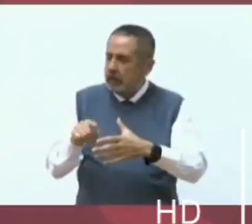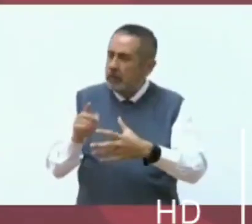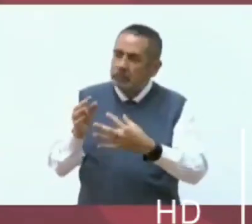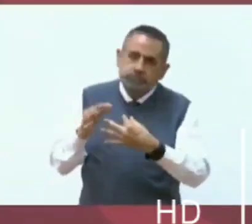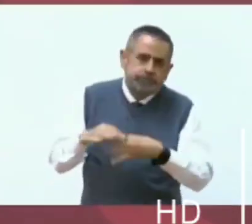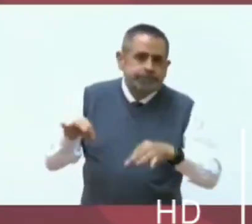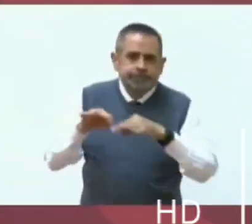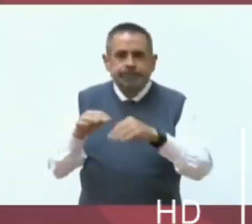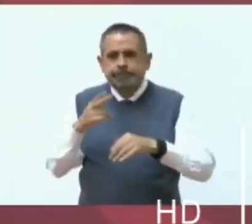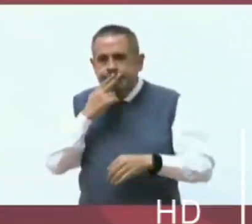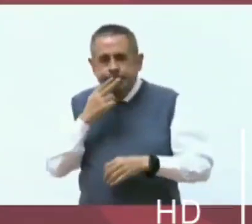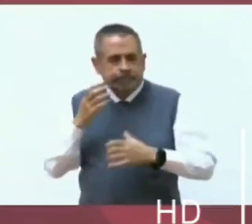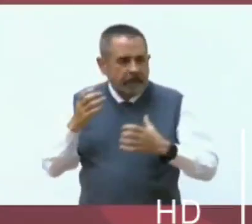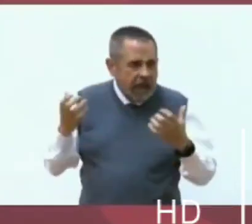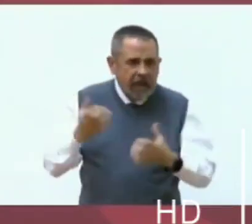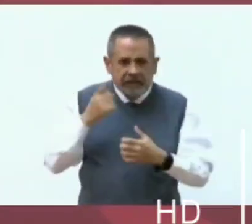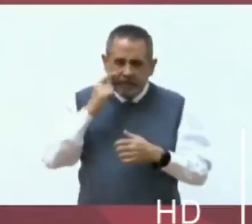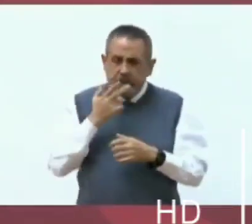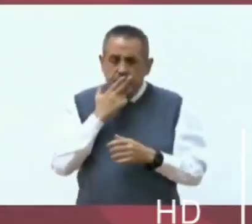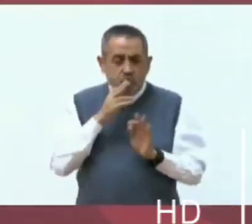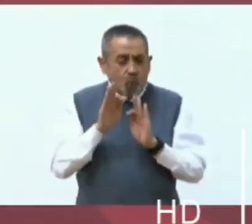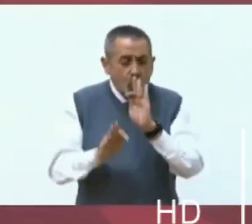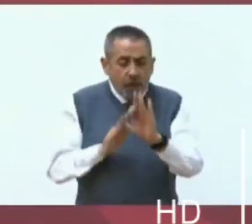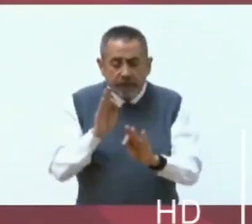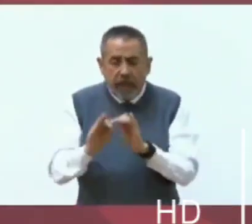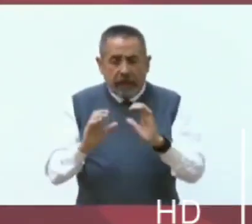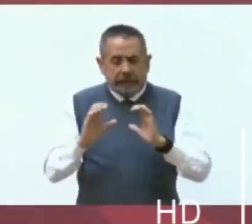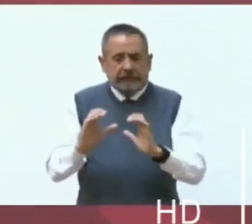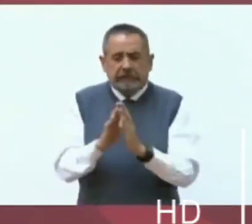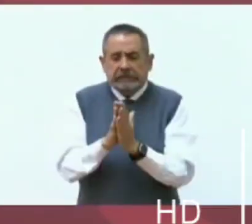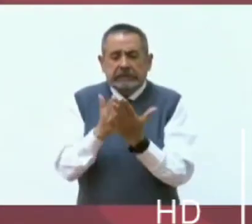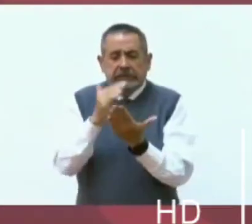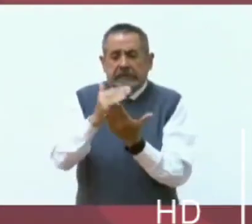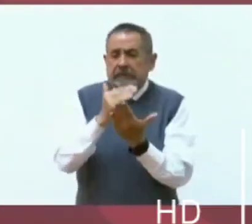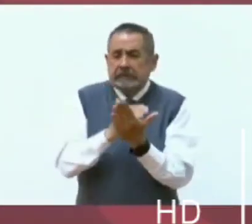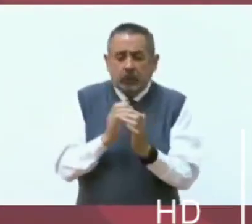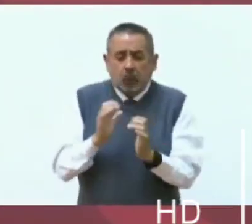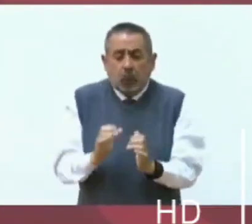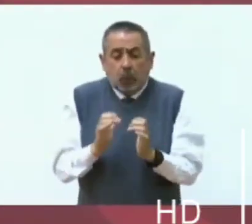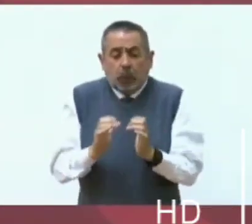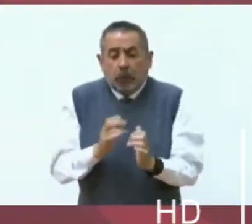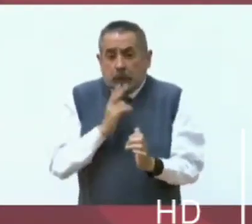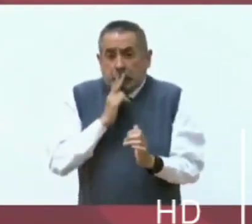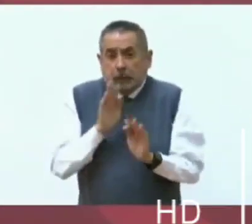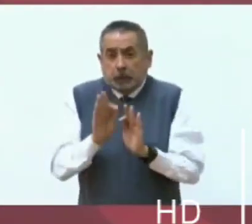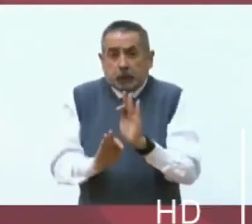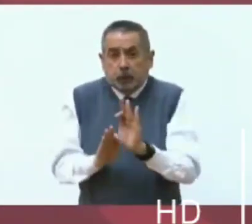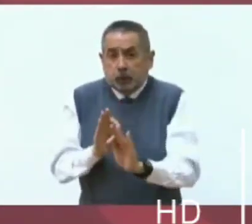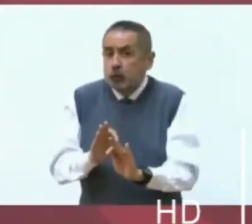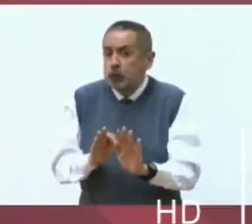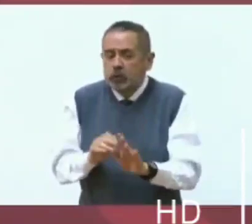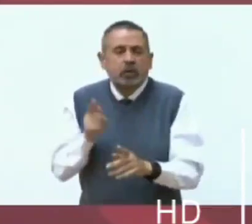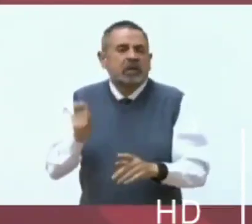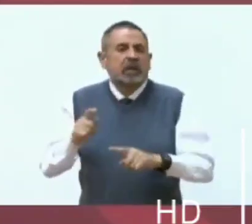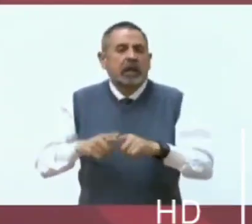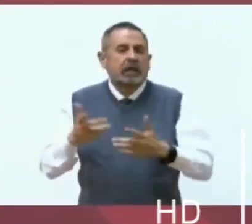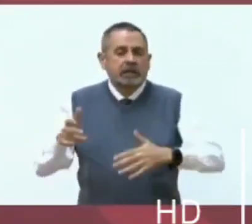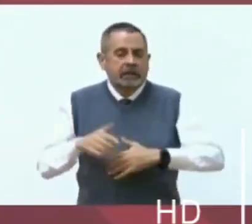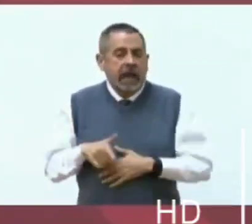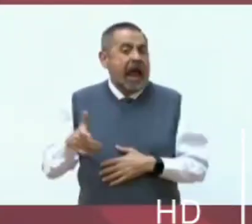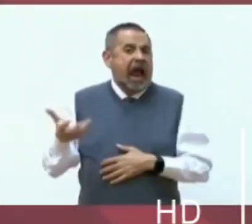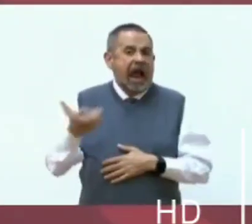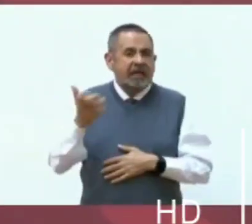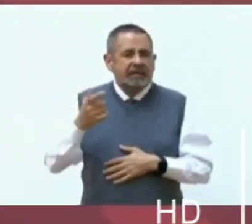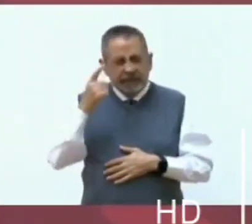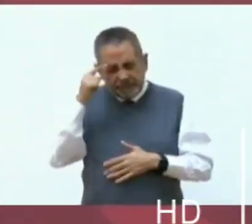importantes acciones de conservación preventiva y estabilización. Entre estas acciones destacan la elaboración